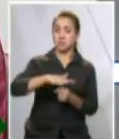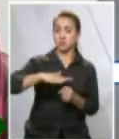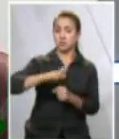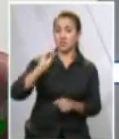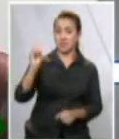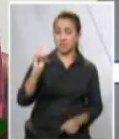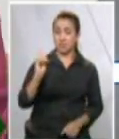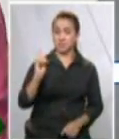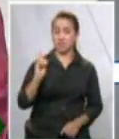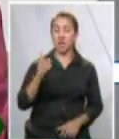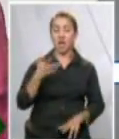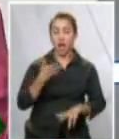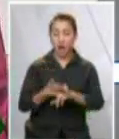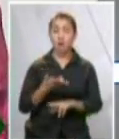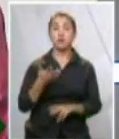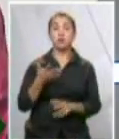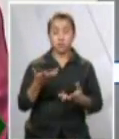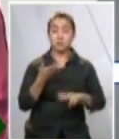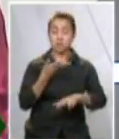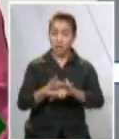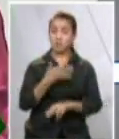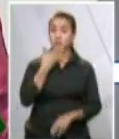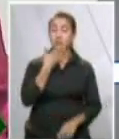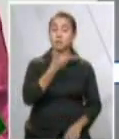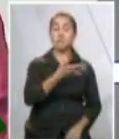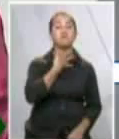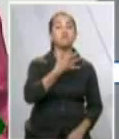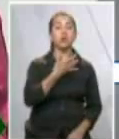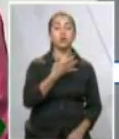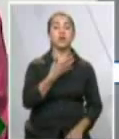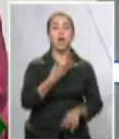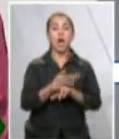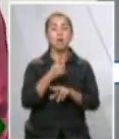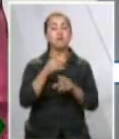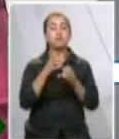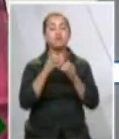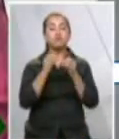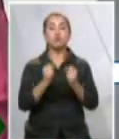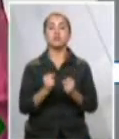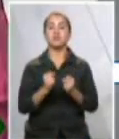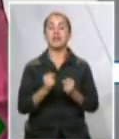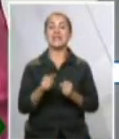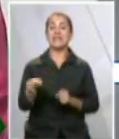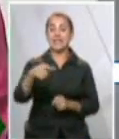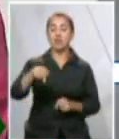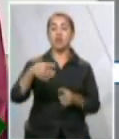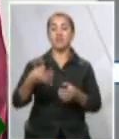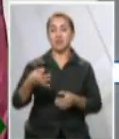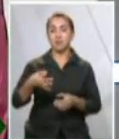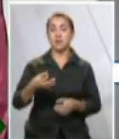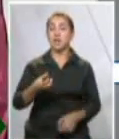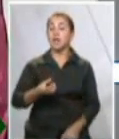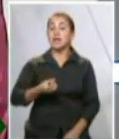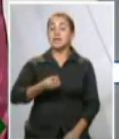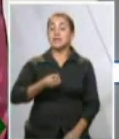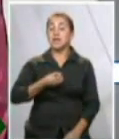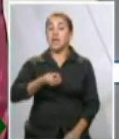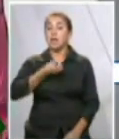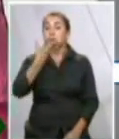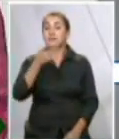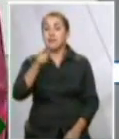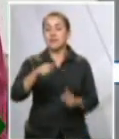de discapacidad se hace presente? Se hace presente también porque hubo la posibilidad de que ellos efectivamente se expresaran en ese